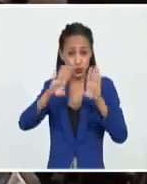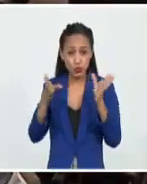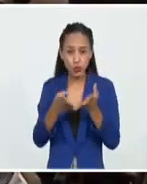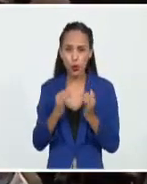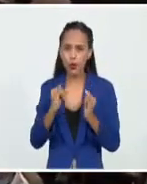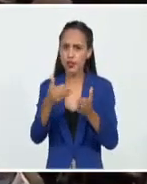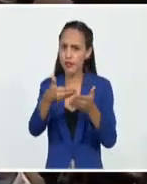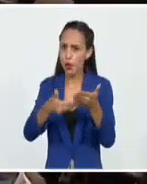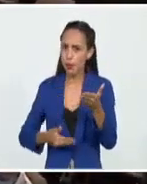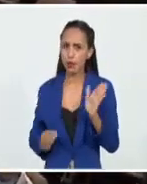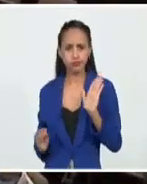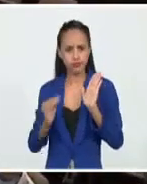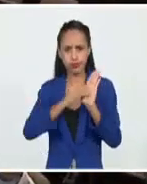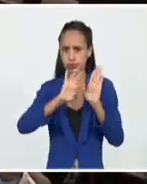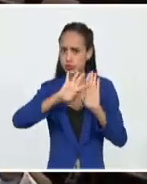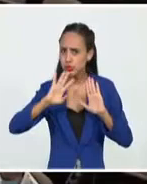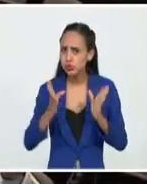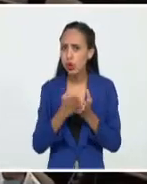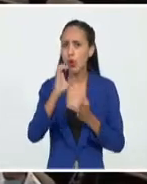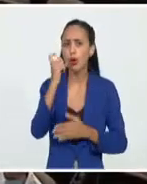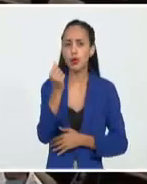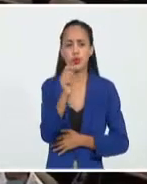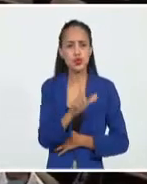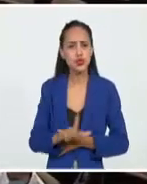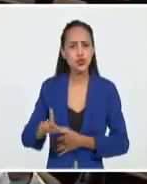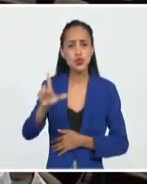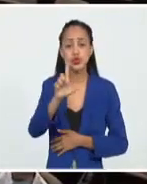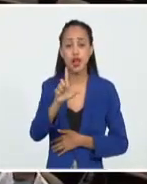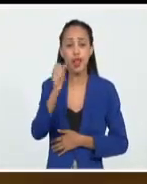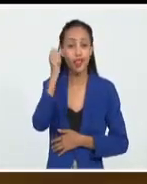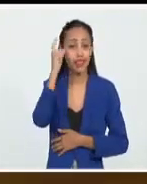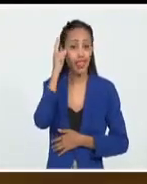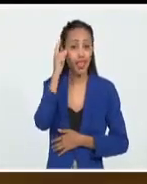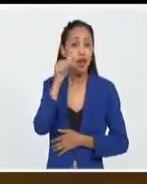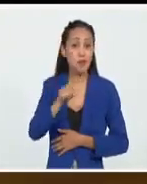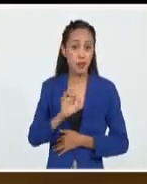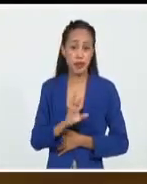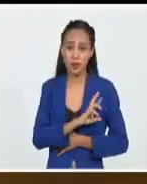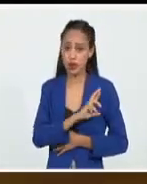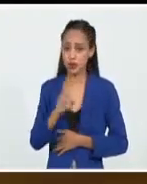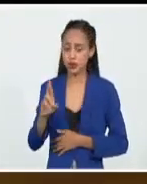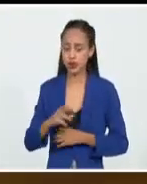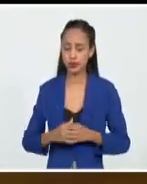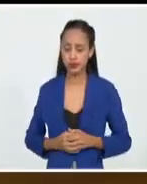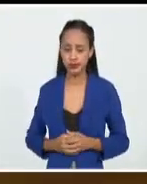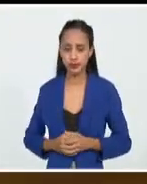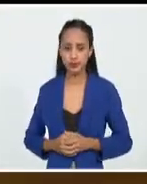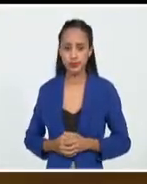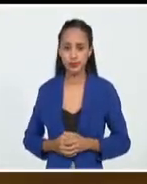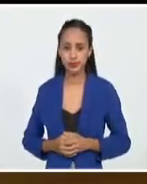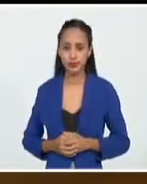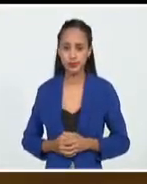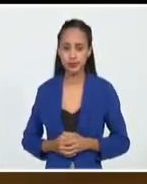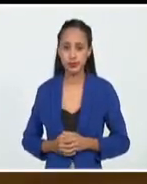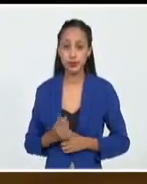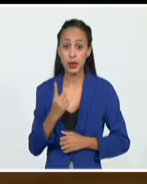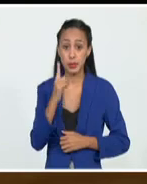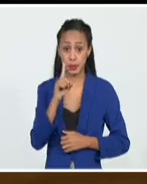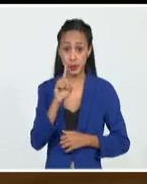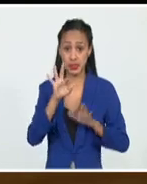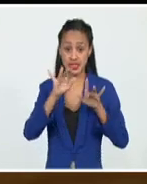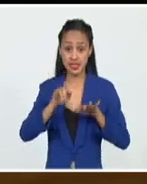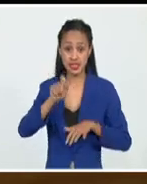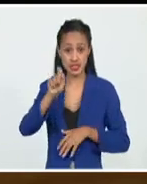aspectos políticos, económicos, sociales e ideológicos. El primer secretario del Comité Central del